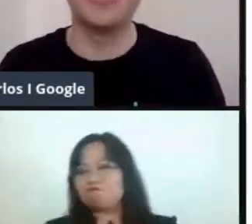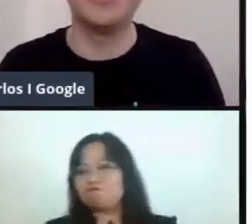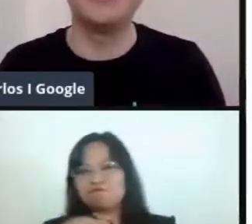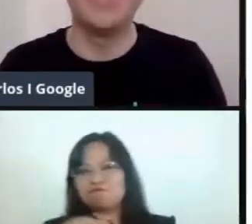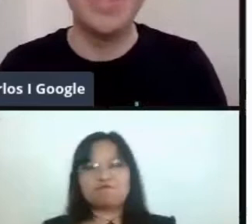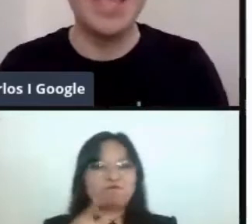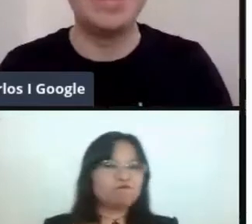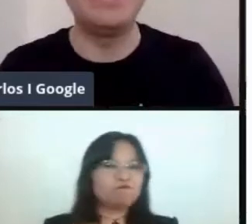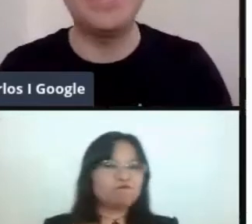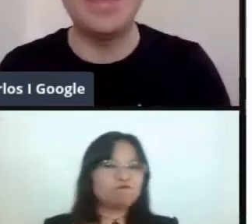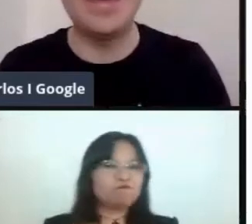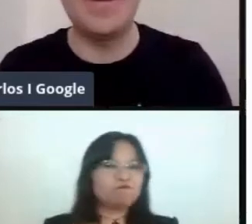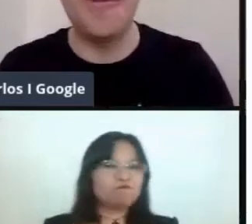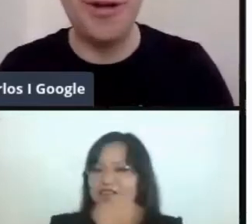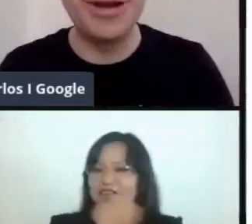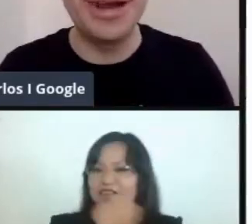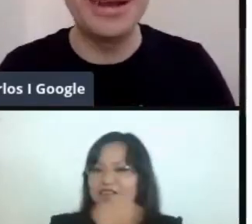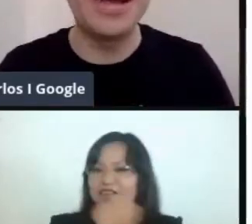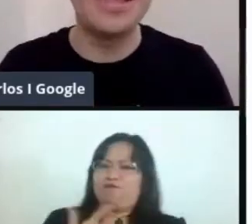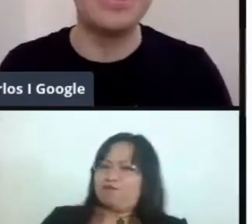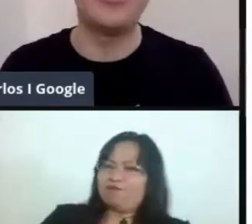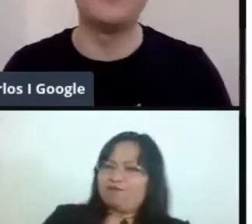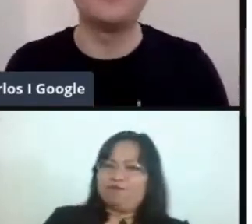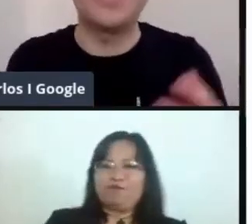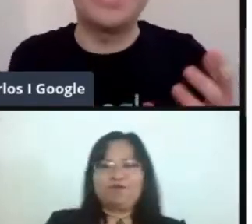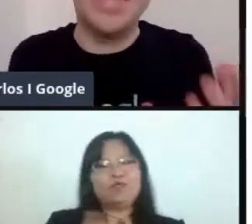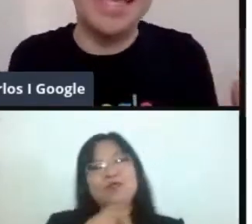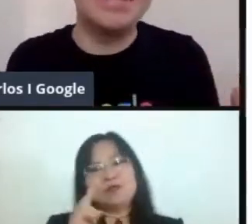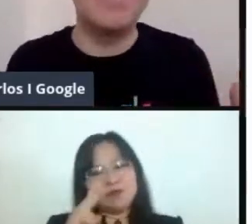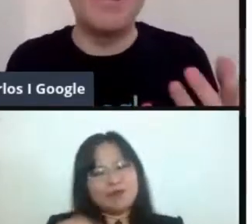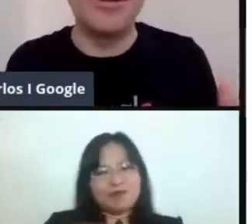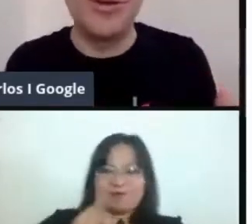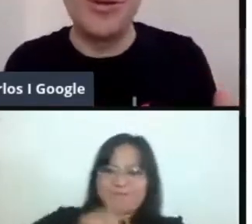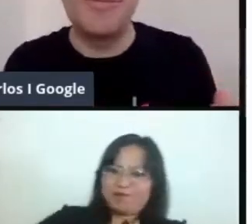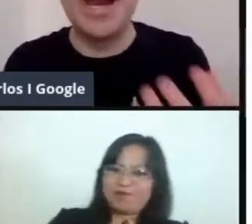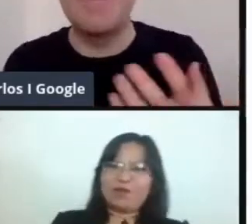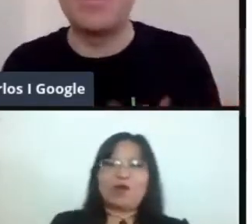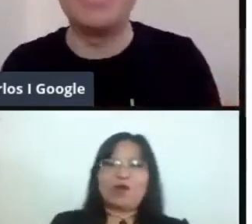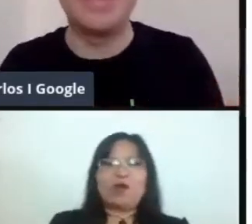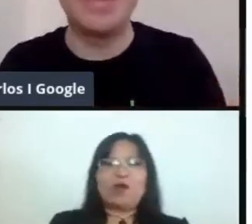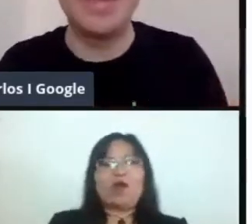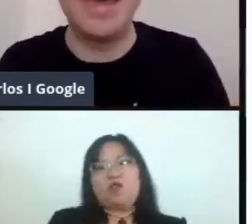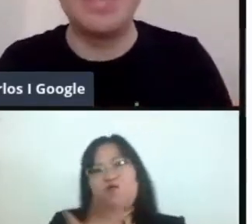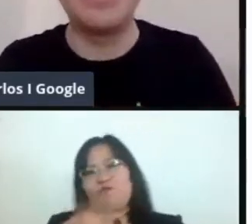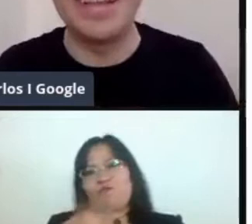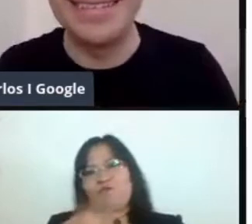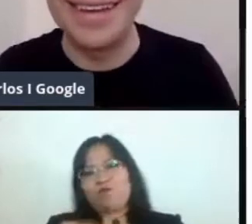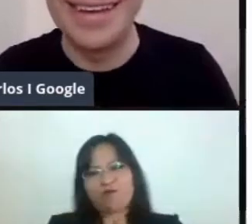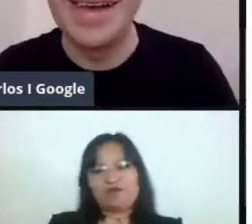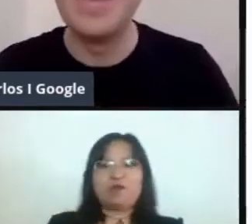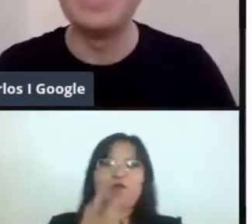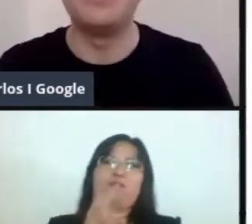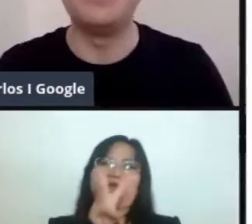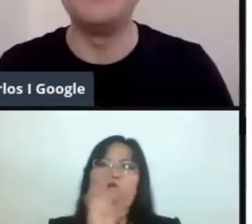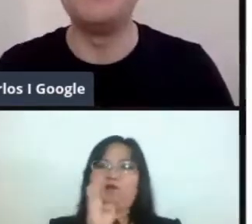hoy con ustedes en este webinar titulado Estrategias de Evaluación para el Aprendizaje a